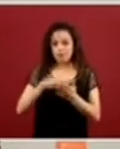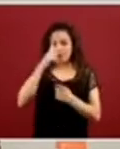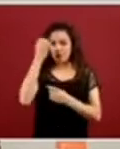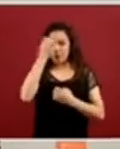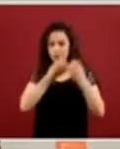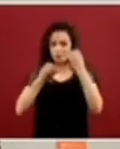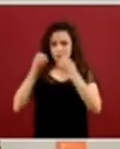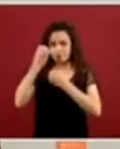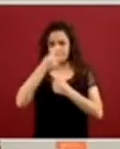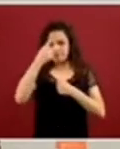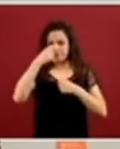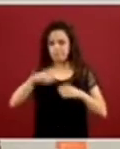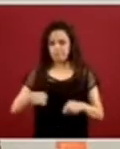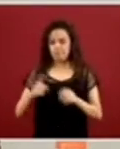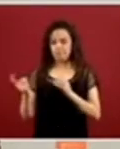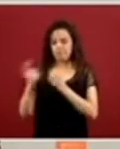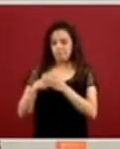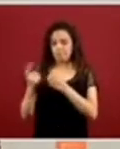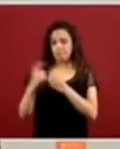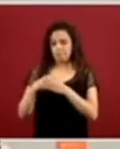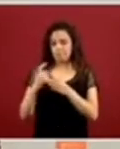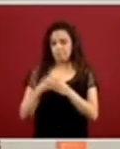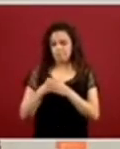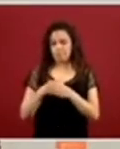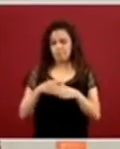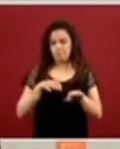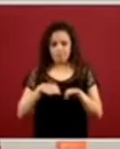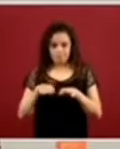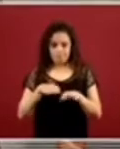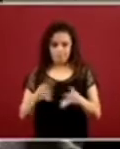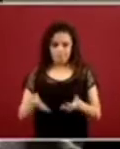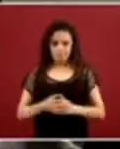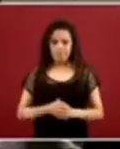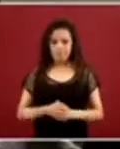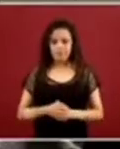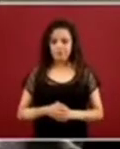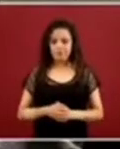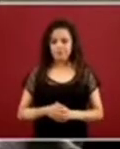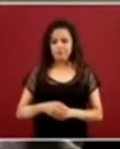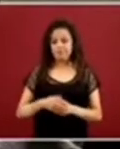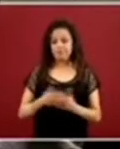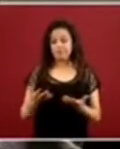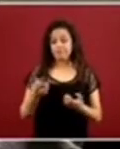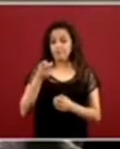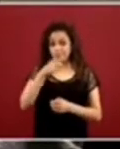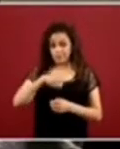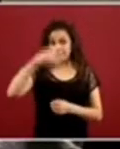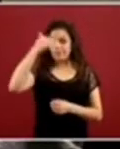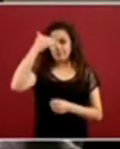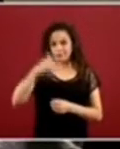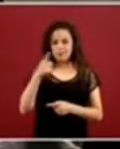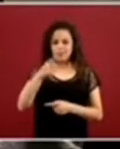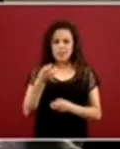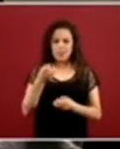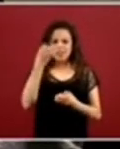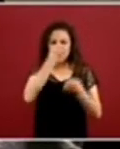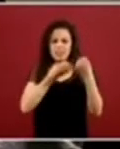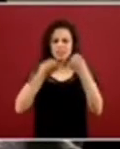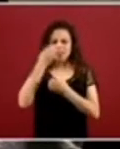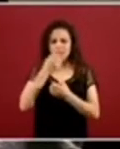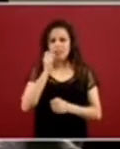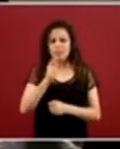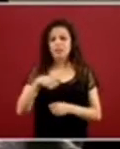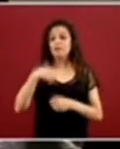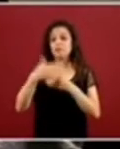aspirantes a residencias médicas y que y el proceso que inicia durante estos meses, ustedes lo saben, es un examen que se presenta en